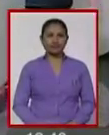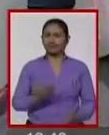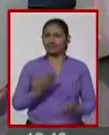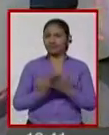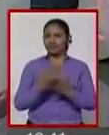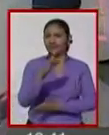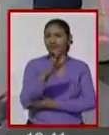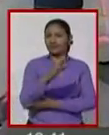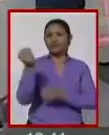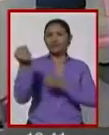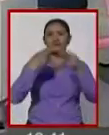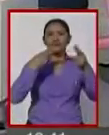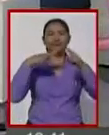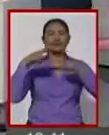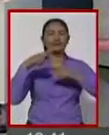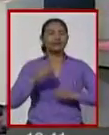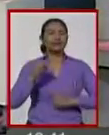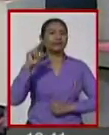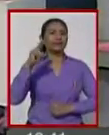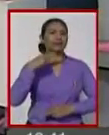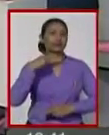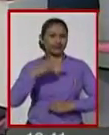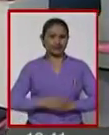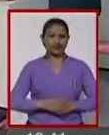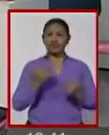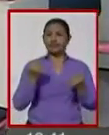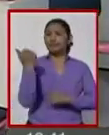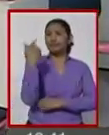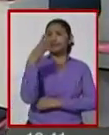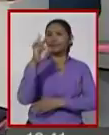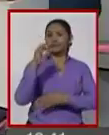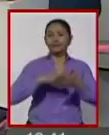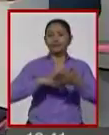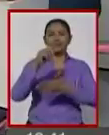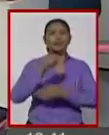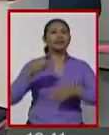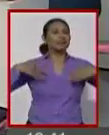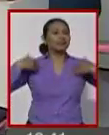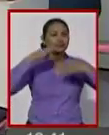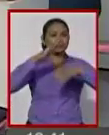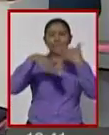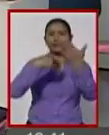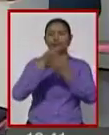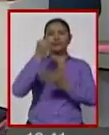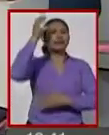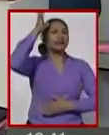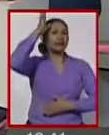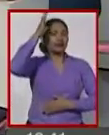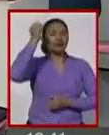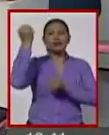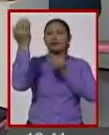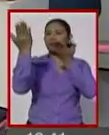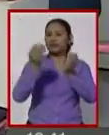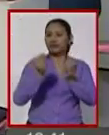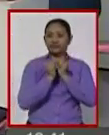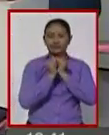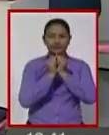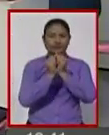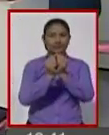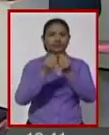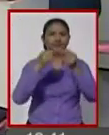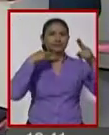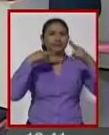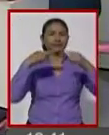Buenas tardes, bienvenidos a Noticieros al Día, segunda edición. Hoy 19 de marzo, felicitar a todos los padres y los invitamos a que nos acompañen con